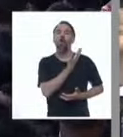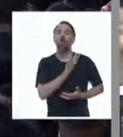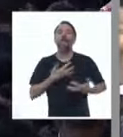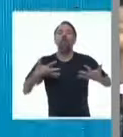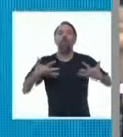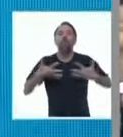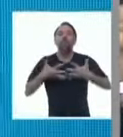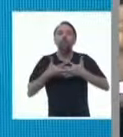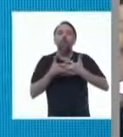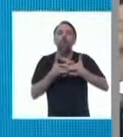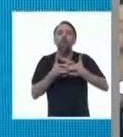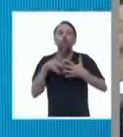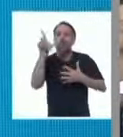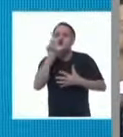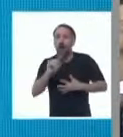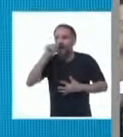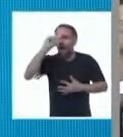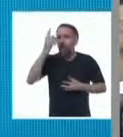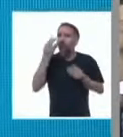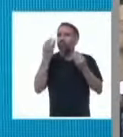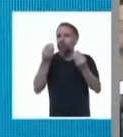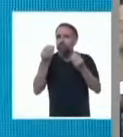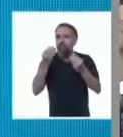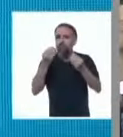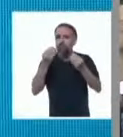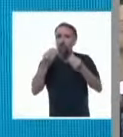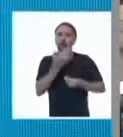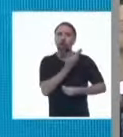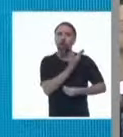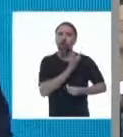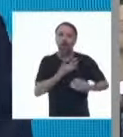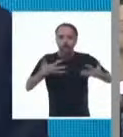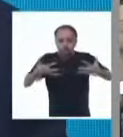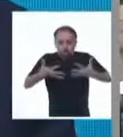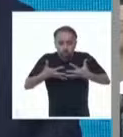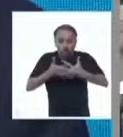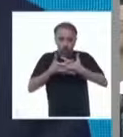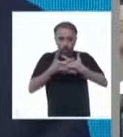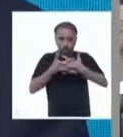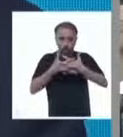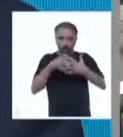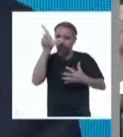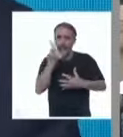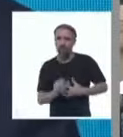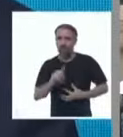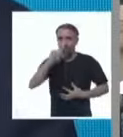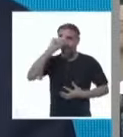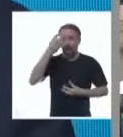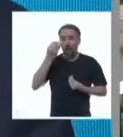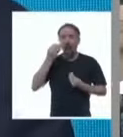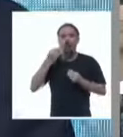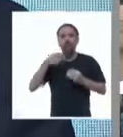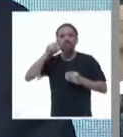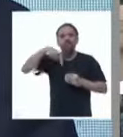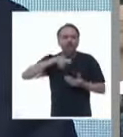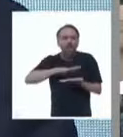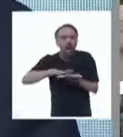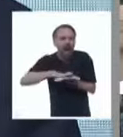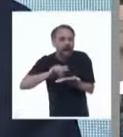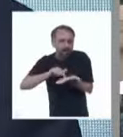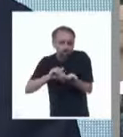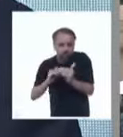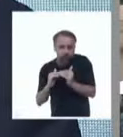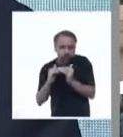verso, es la Unión Nacional. Ahora trata de seducir al votante de la Reta y hasta le copió el discurso, pero